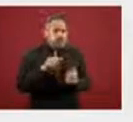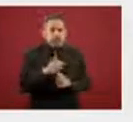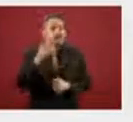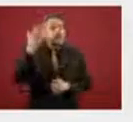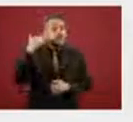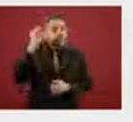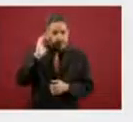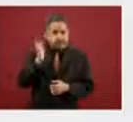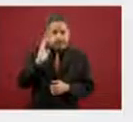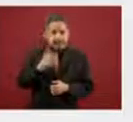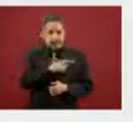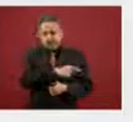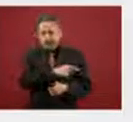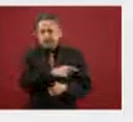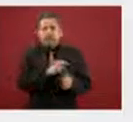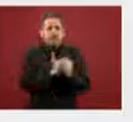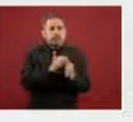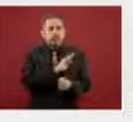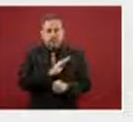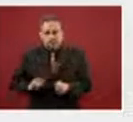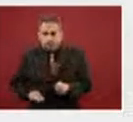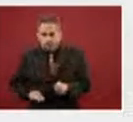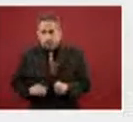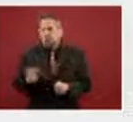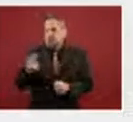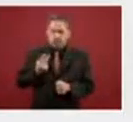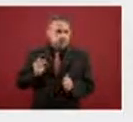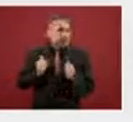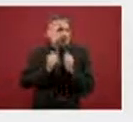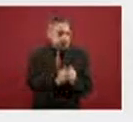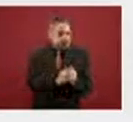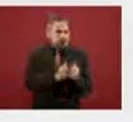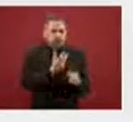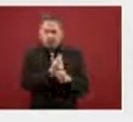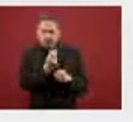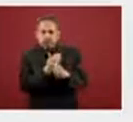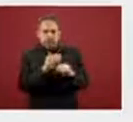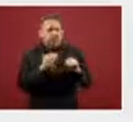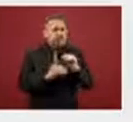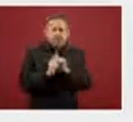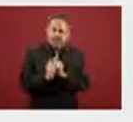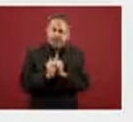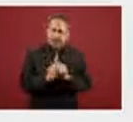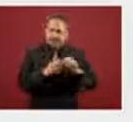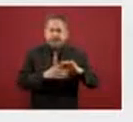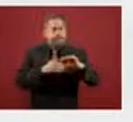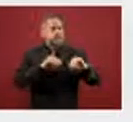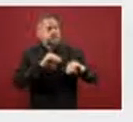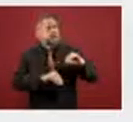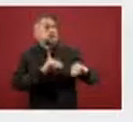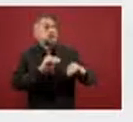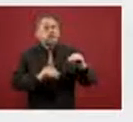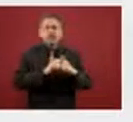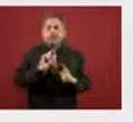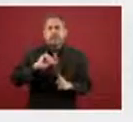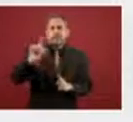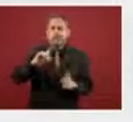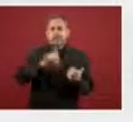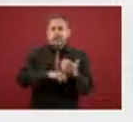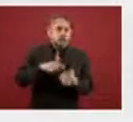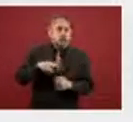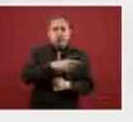que en colaboración con los municipios, es un programa que se trabaja de forma muy conjunta con las autoridades locales,